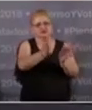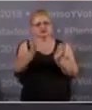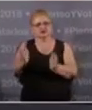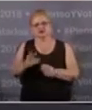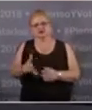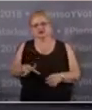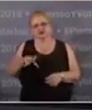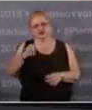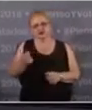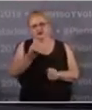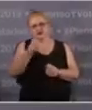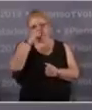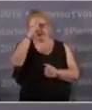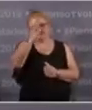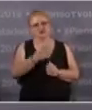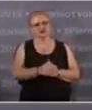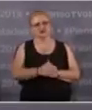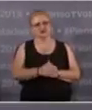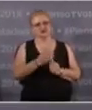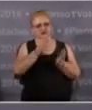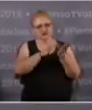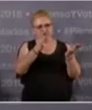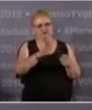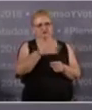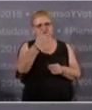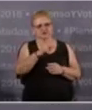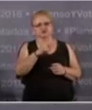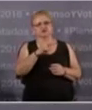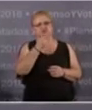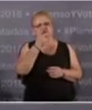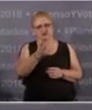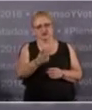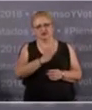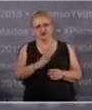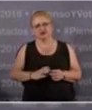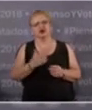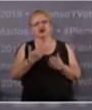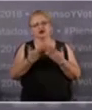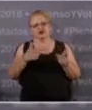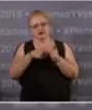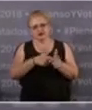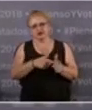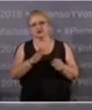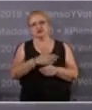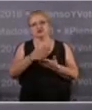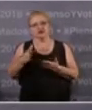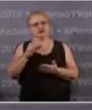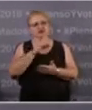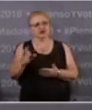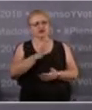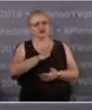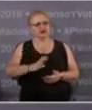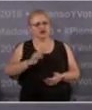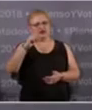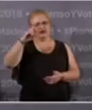acción. Muchas gracias, candidato, por su pronunciamiento. Continuamos con este mismo pronunciamiento por parte de la candidata Adriana